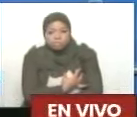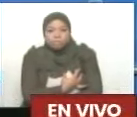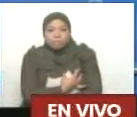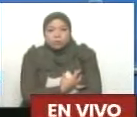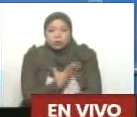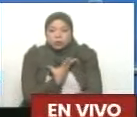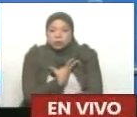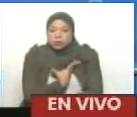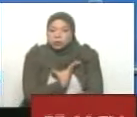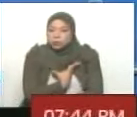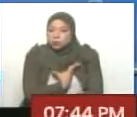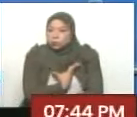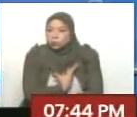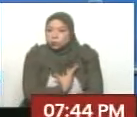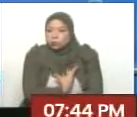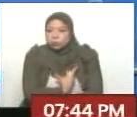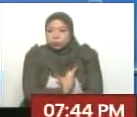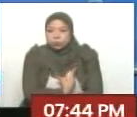Desgarrador,